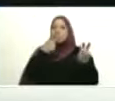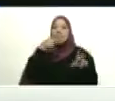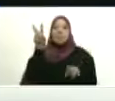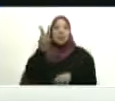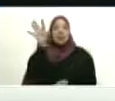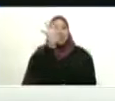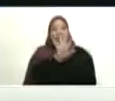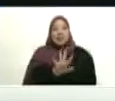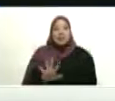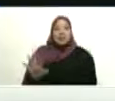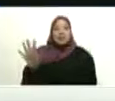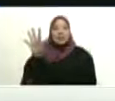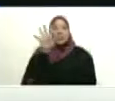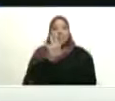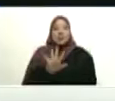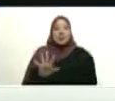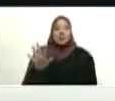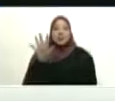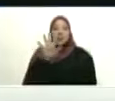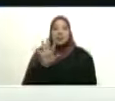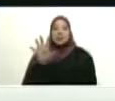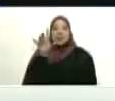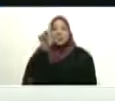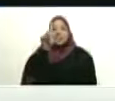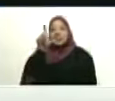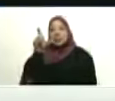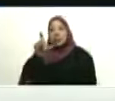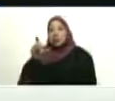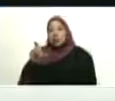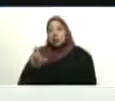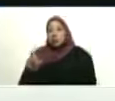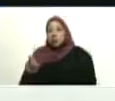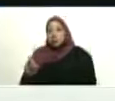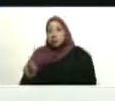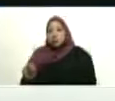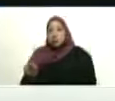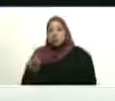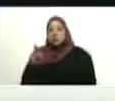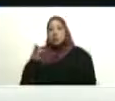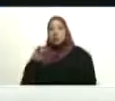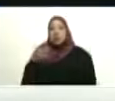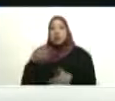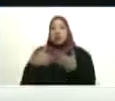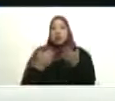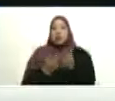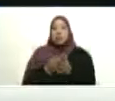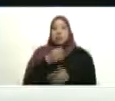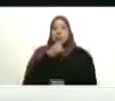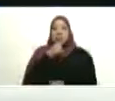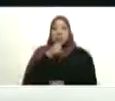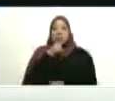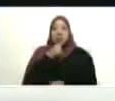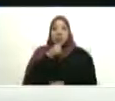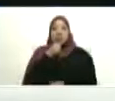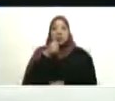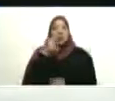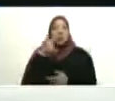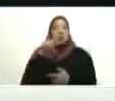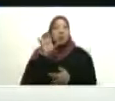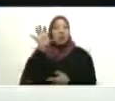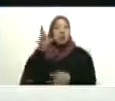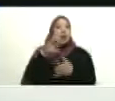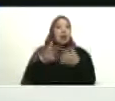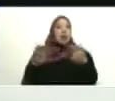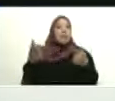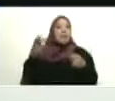belleza. Y tus lágrimas me provocan ganas de llorar, Wesley, de la emoción. Porque es la emoción de la patria